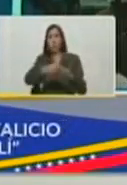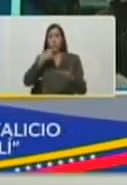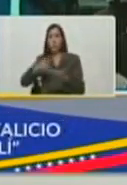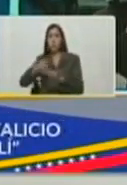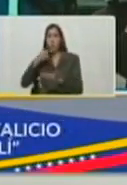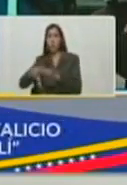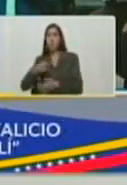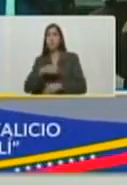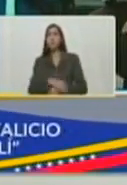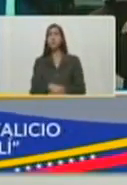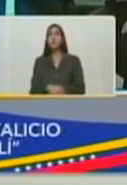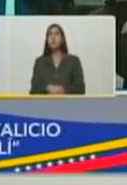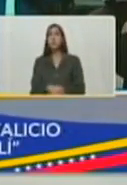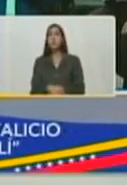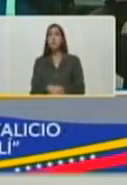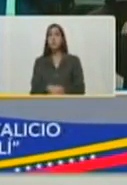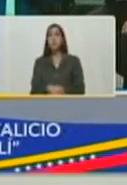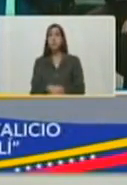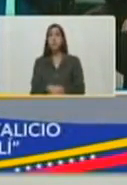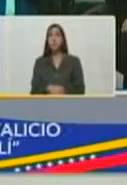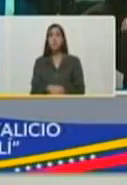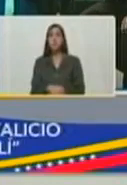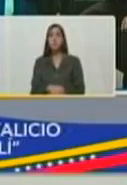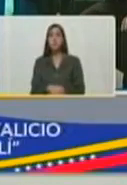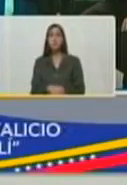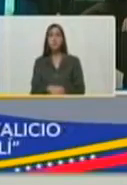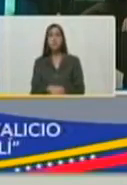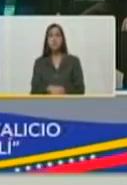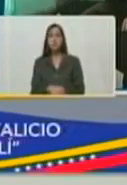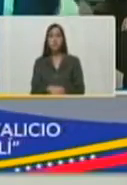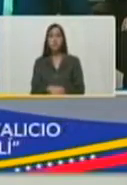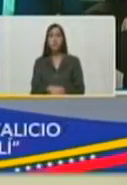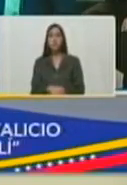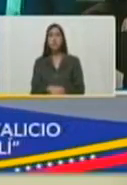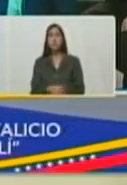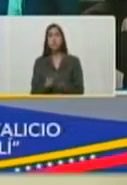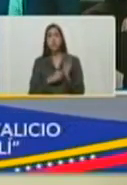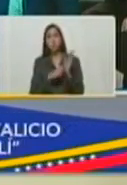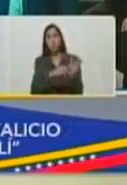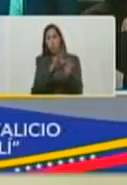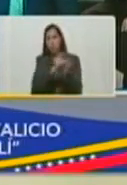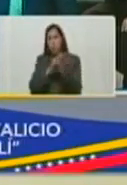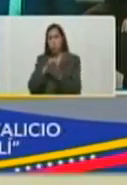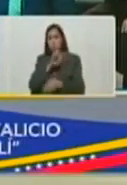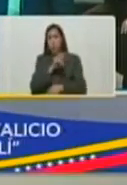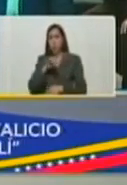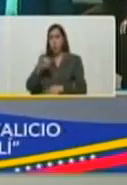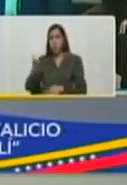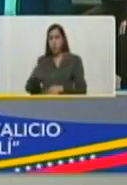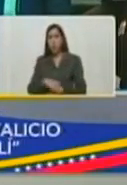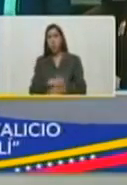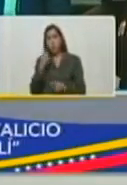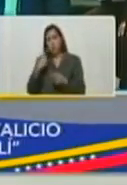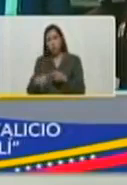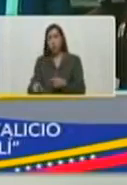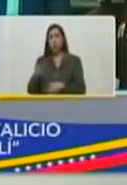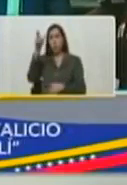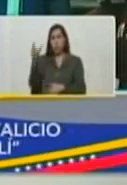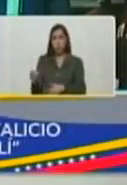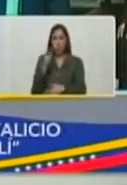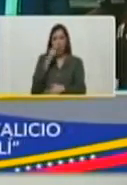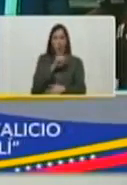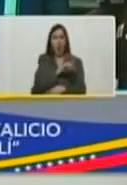Orlando Moreno, Encio Provenzano Clar, edición Luis Lacabe. No es Lacaba, esta es